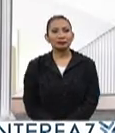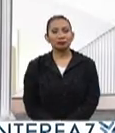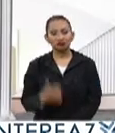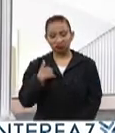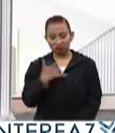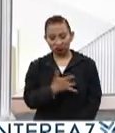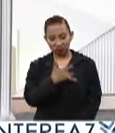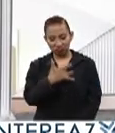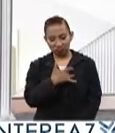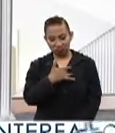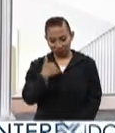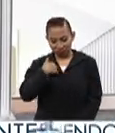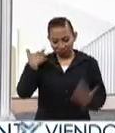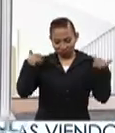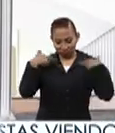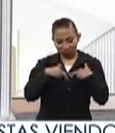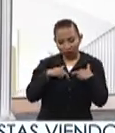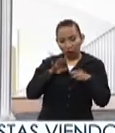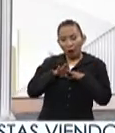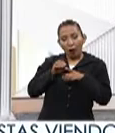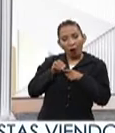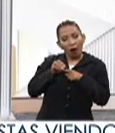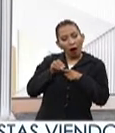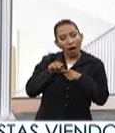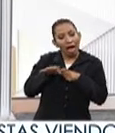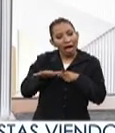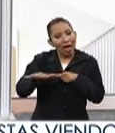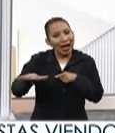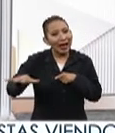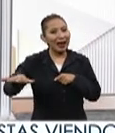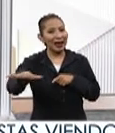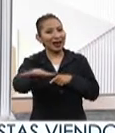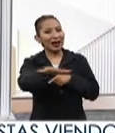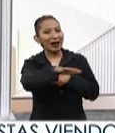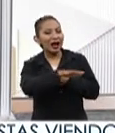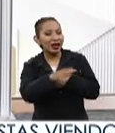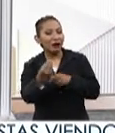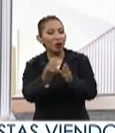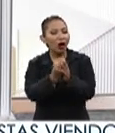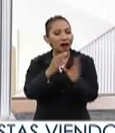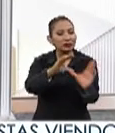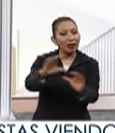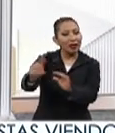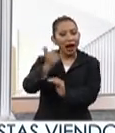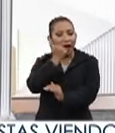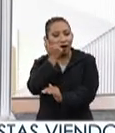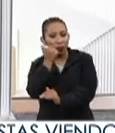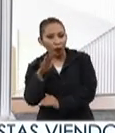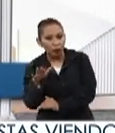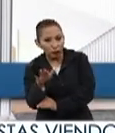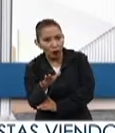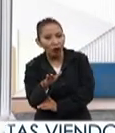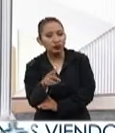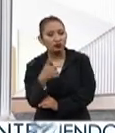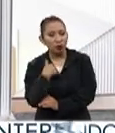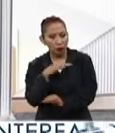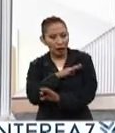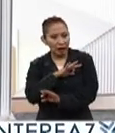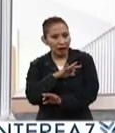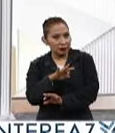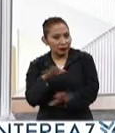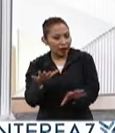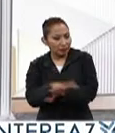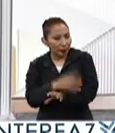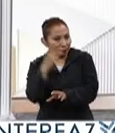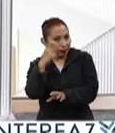Siento que influyes de cierta forma en lo que enseñas a tus alumnos. Puedes cambiar a México